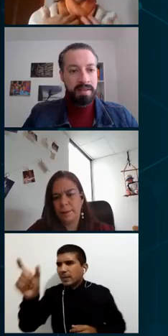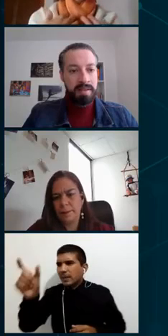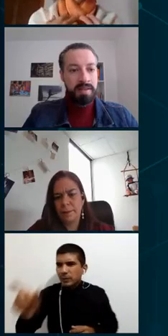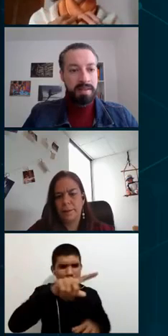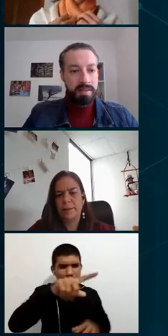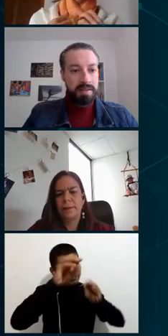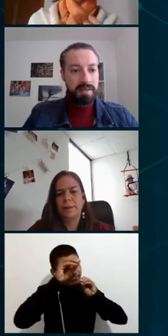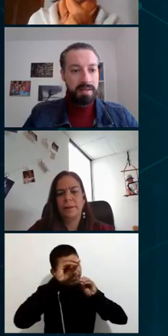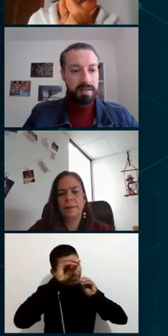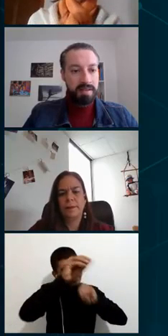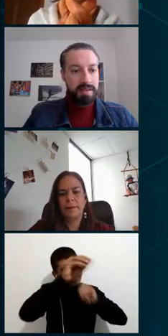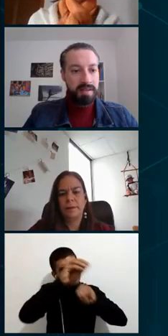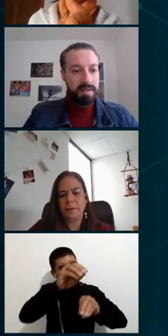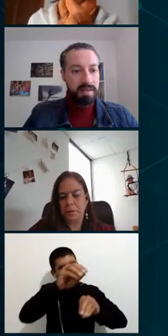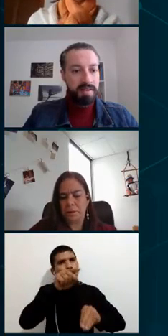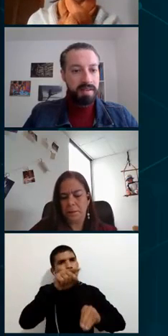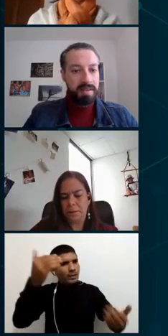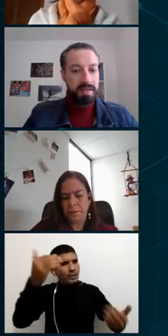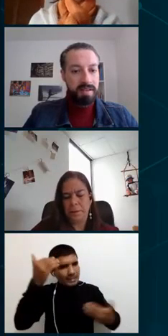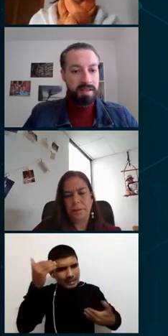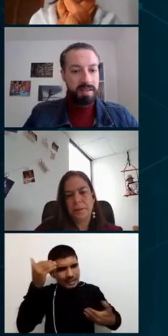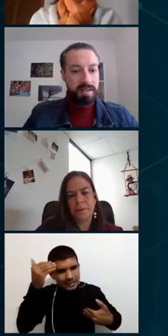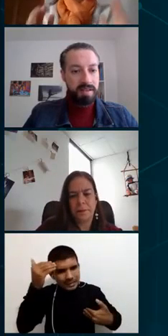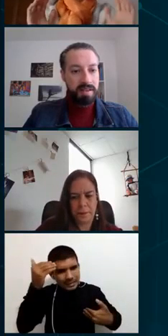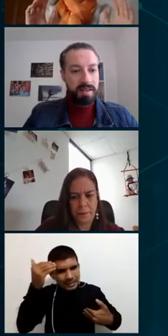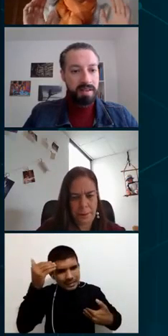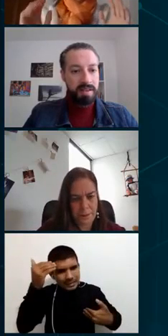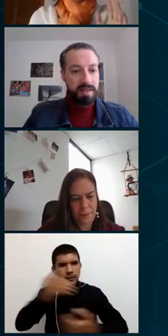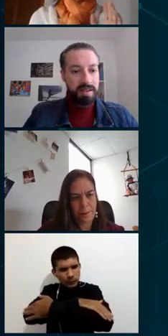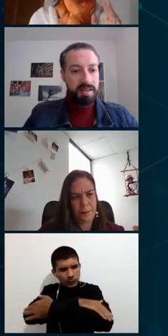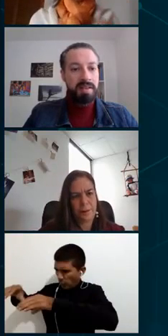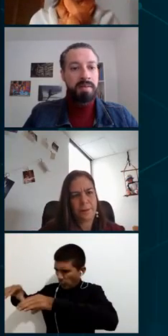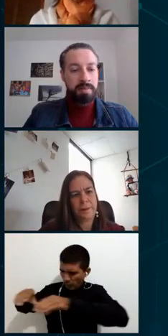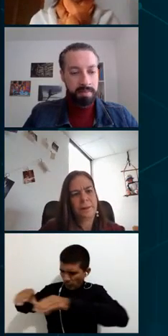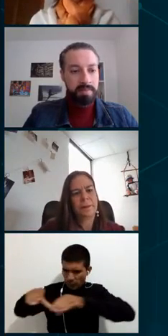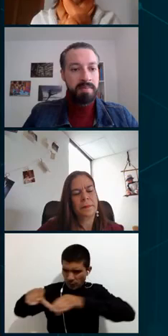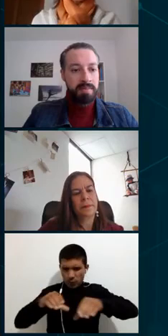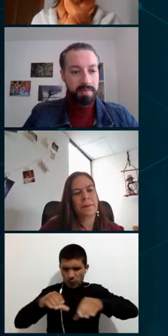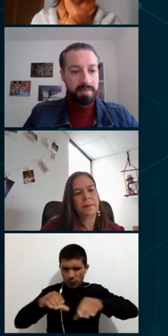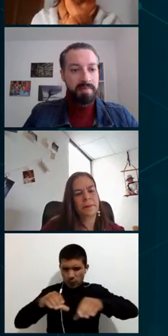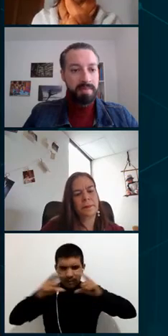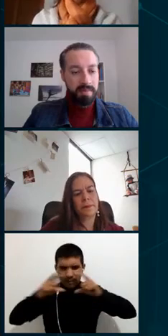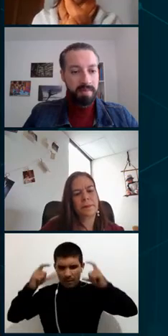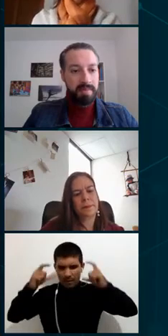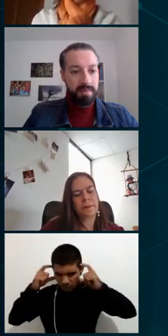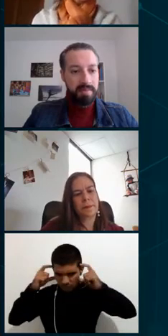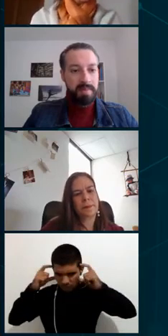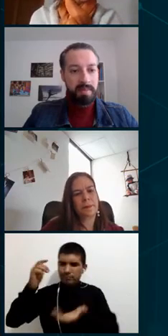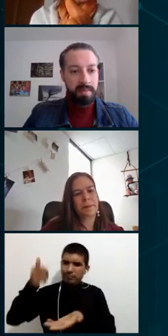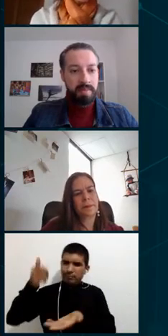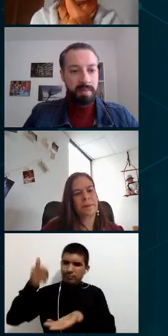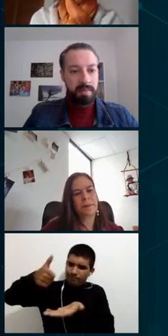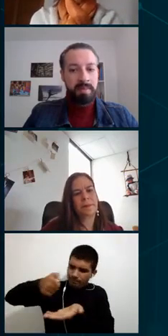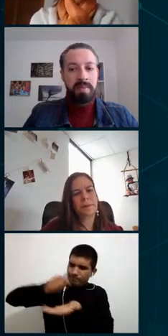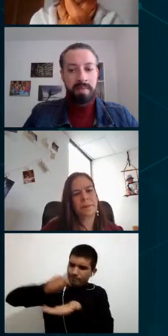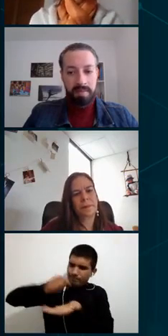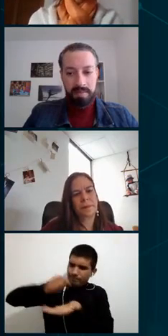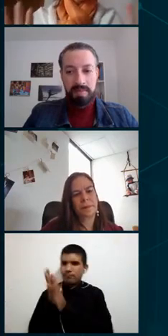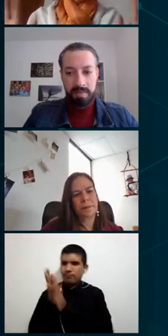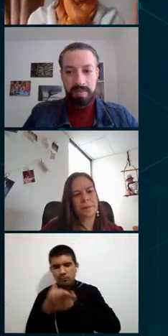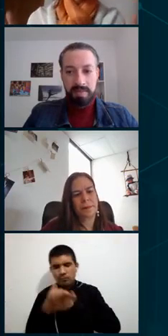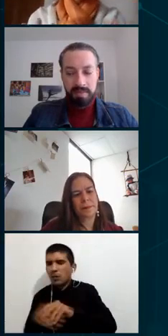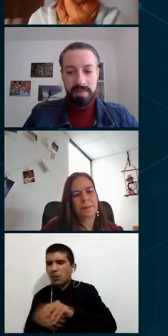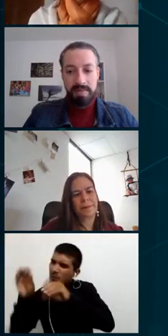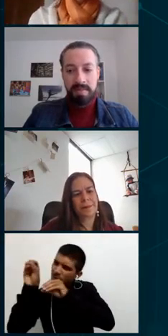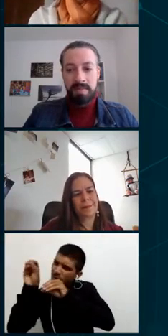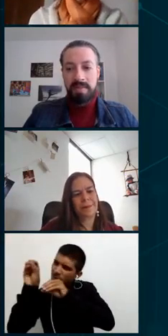comportamiento pues como consciente, listo, pero digamos que a mí se me olvida, ¿cierto? Por ejemplo, voy al centro comercial con mis tres hijos,